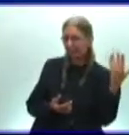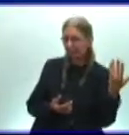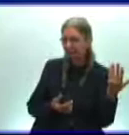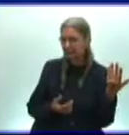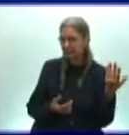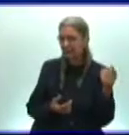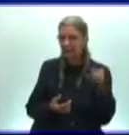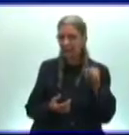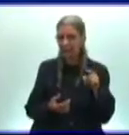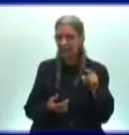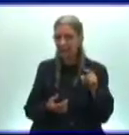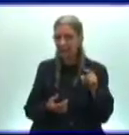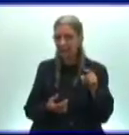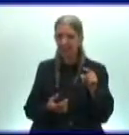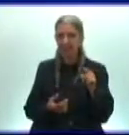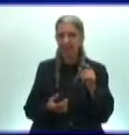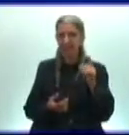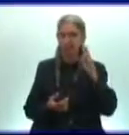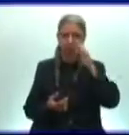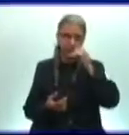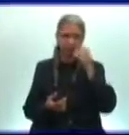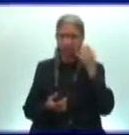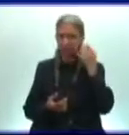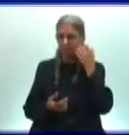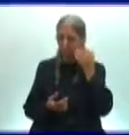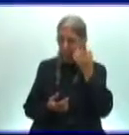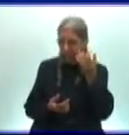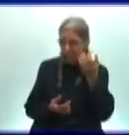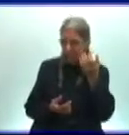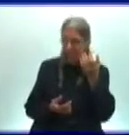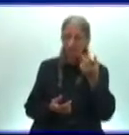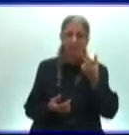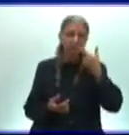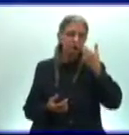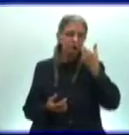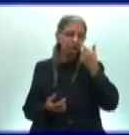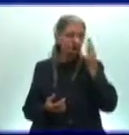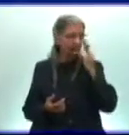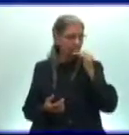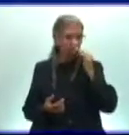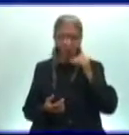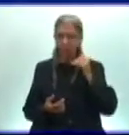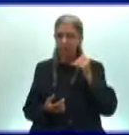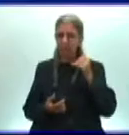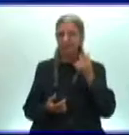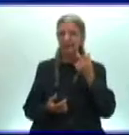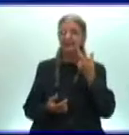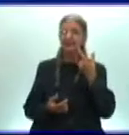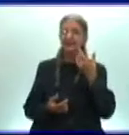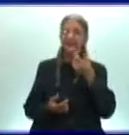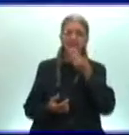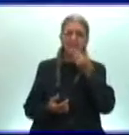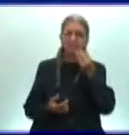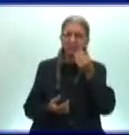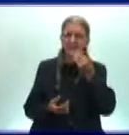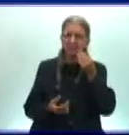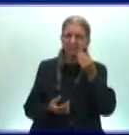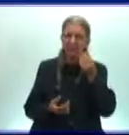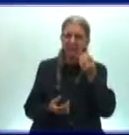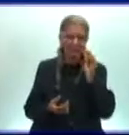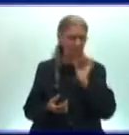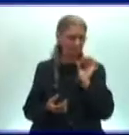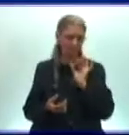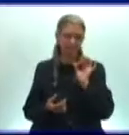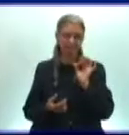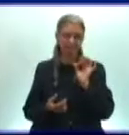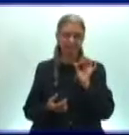es incoloro, quiere decir que no tiene color, inodoro, que no tiene olor, e insípido, que no tiene sabor.